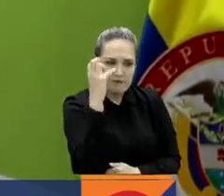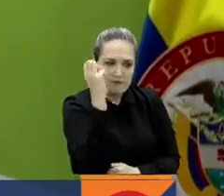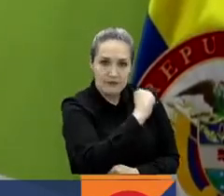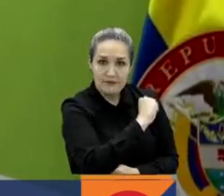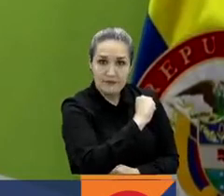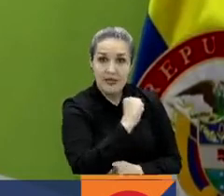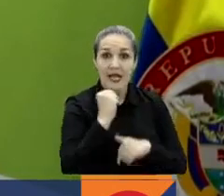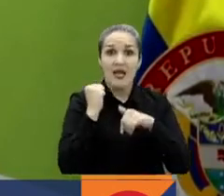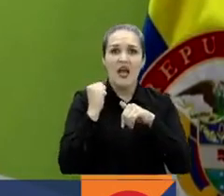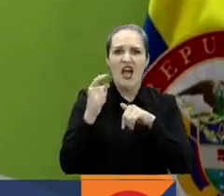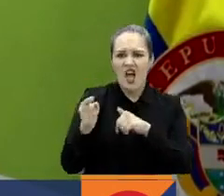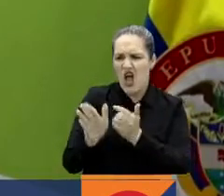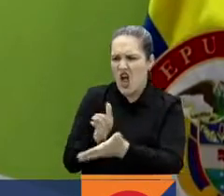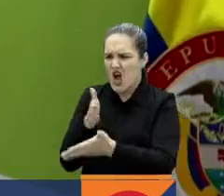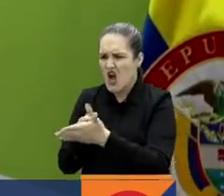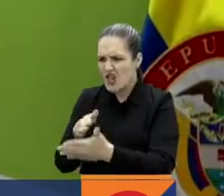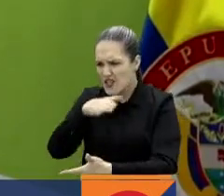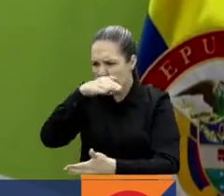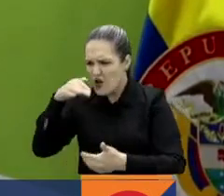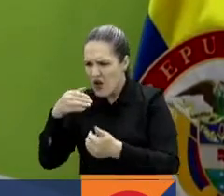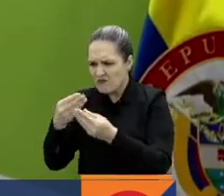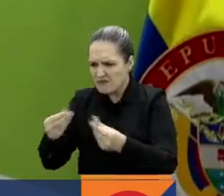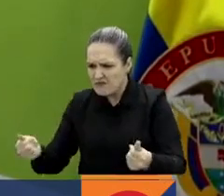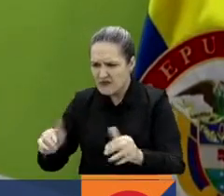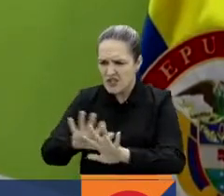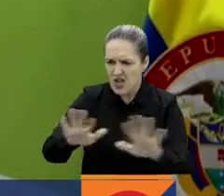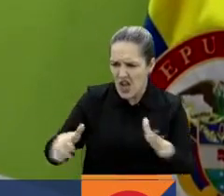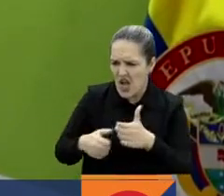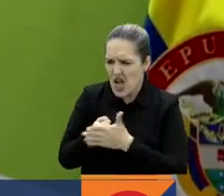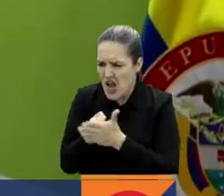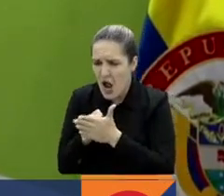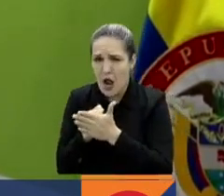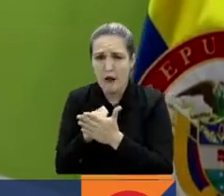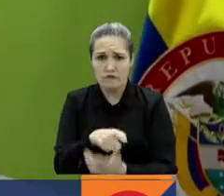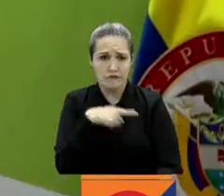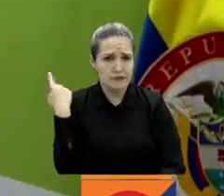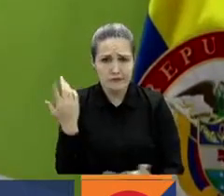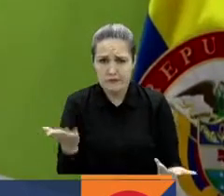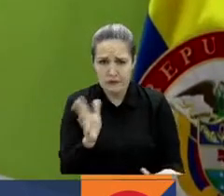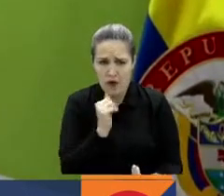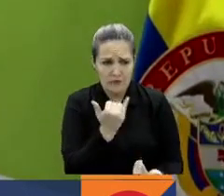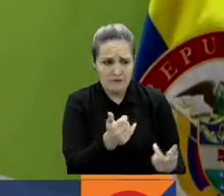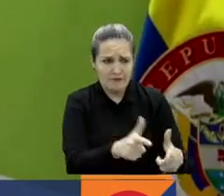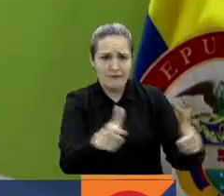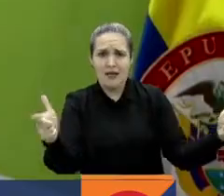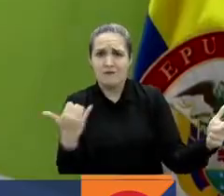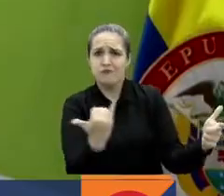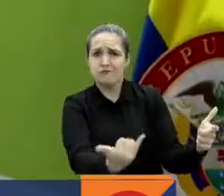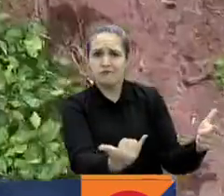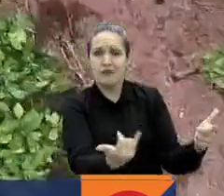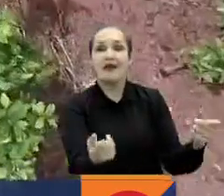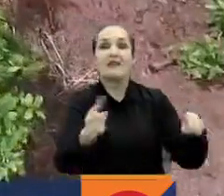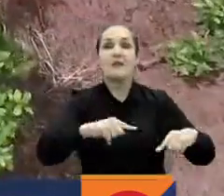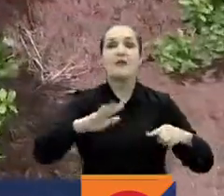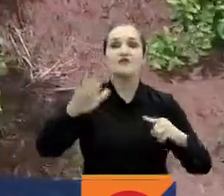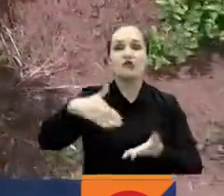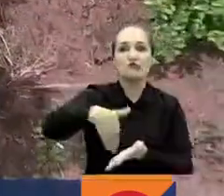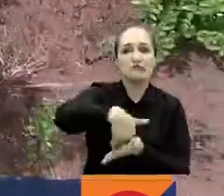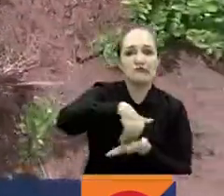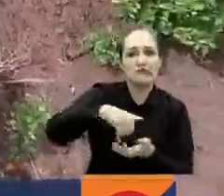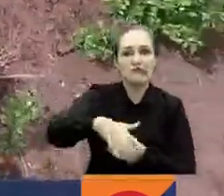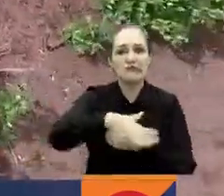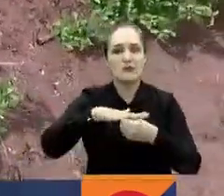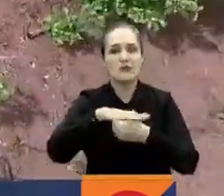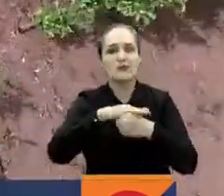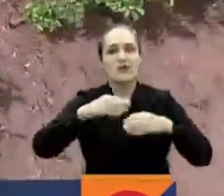de la guerra contra las drogas. Se evidencia también que las vulnerabilidades territoriales han sido y